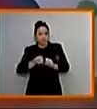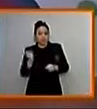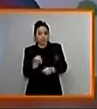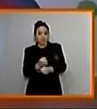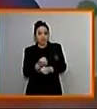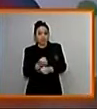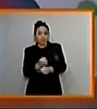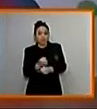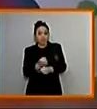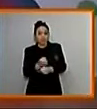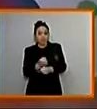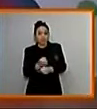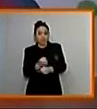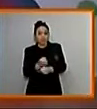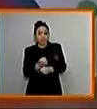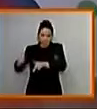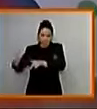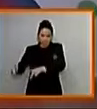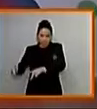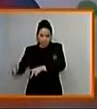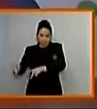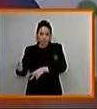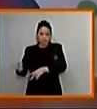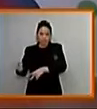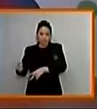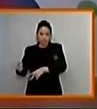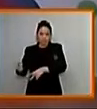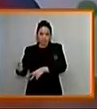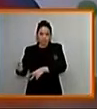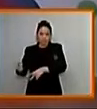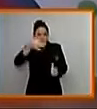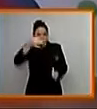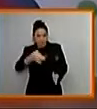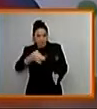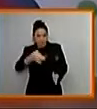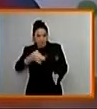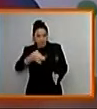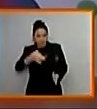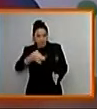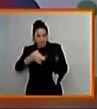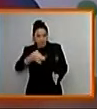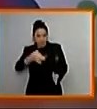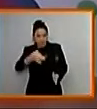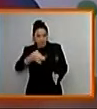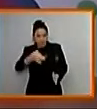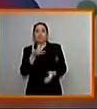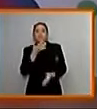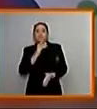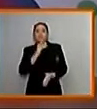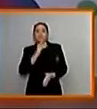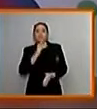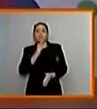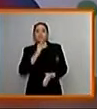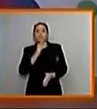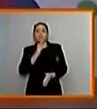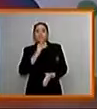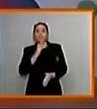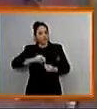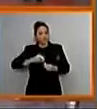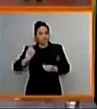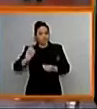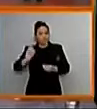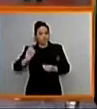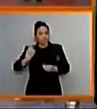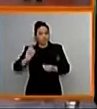agradecemos el apoyo de nuestro notario, quien da fe de la legalidad de cada uno de nuestros juegos. Muchísima suerte, vamos a conocer el primer número afortunado,